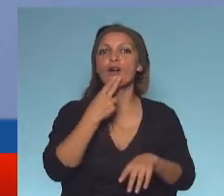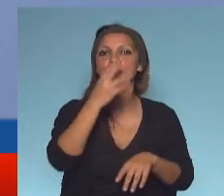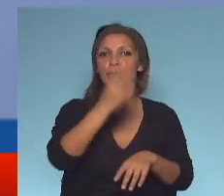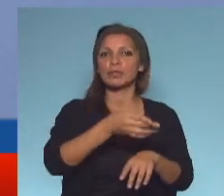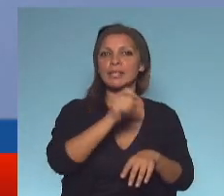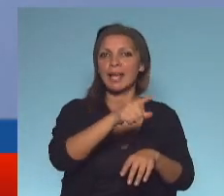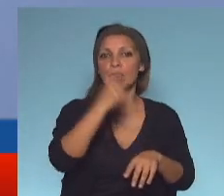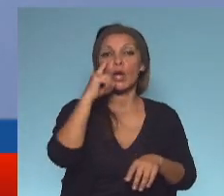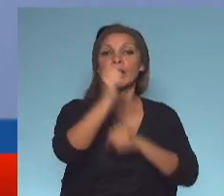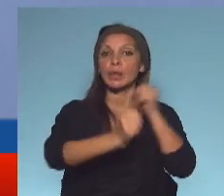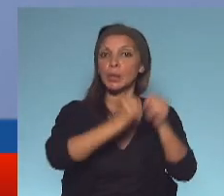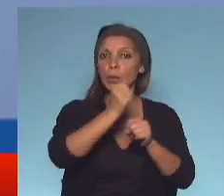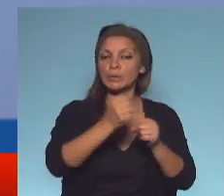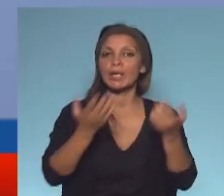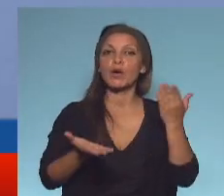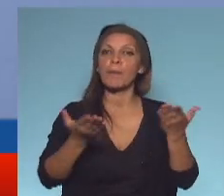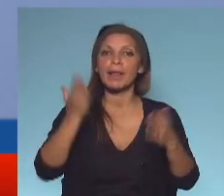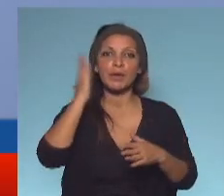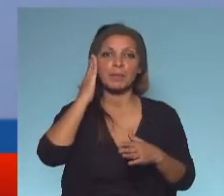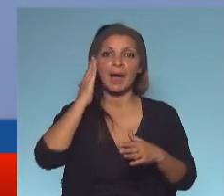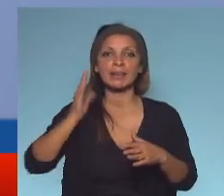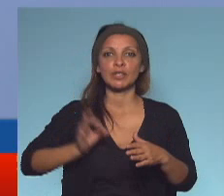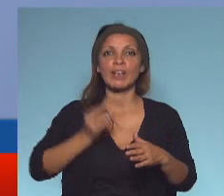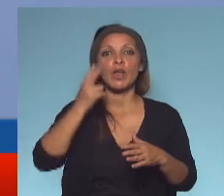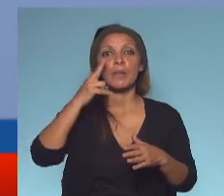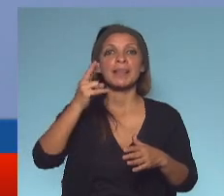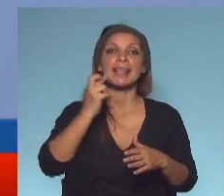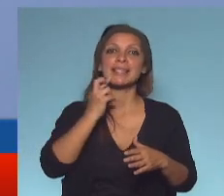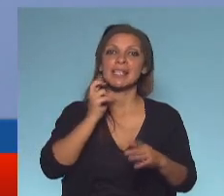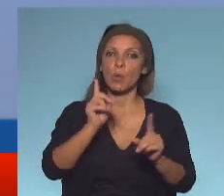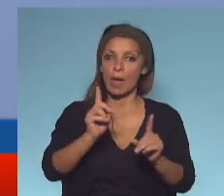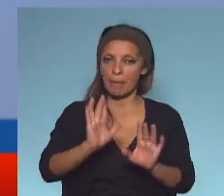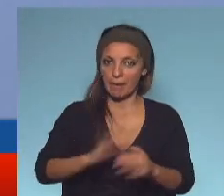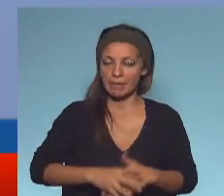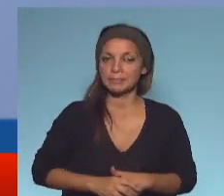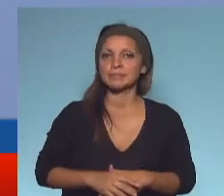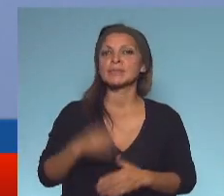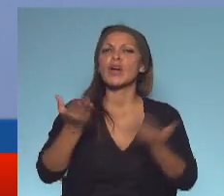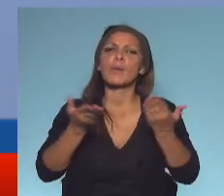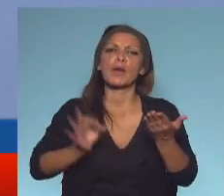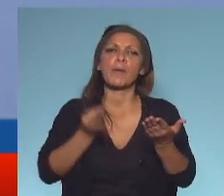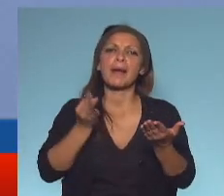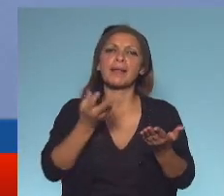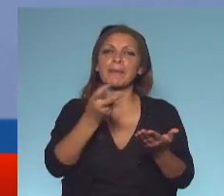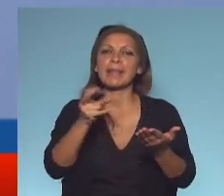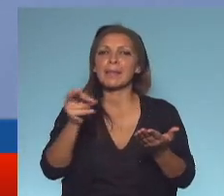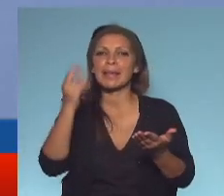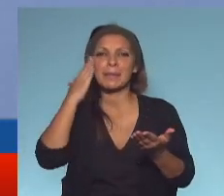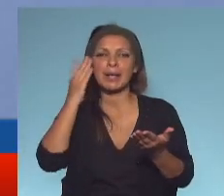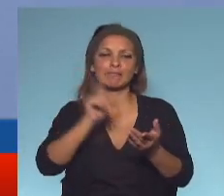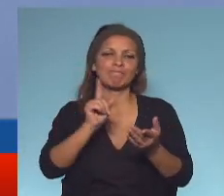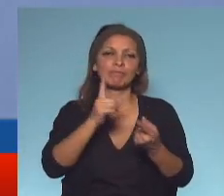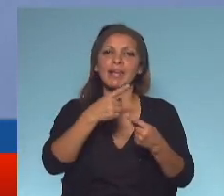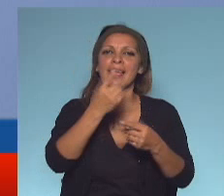sector industrial en marzo respecto a marzo del 19. No comparemos con marzo 2020 porque hubo unos días donde ya se